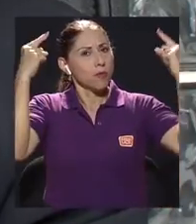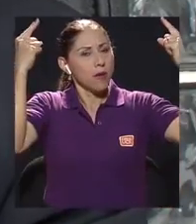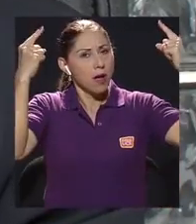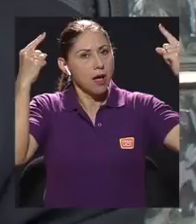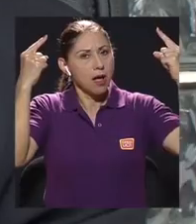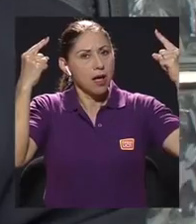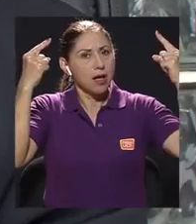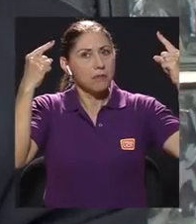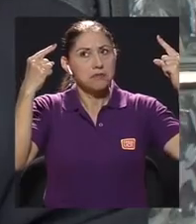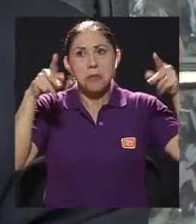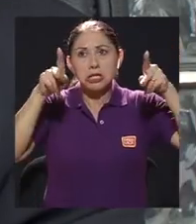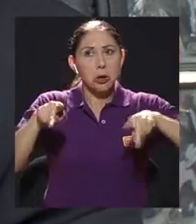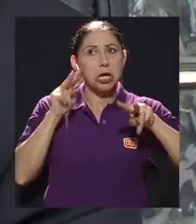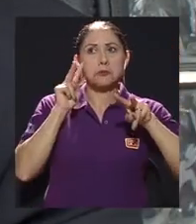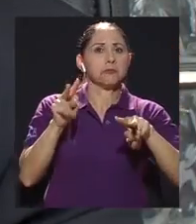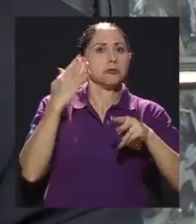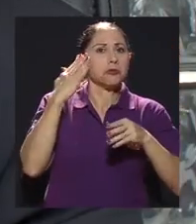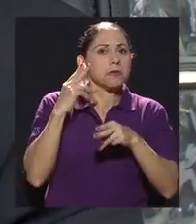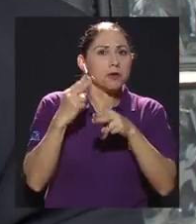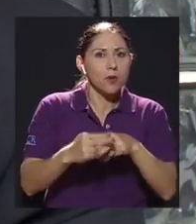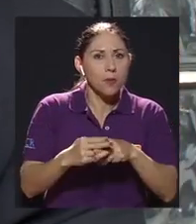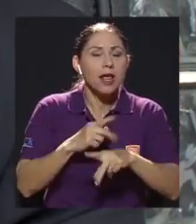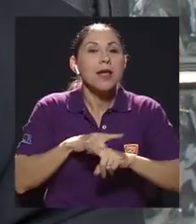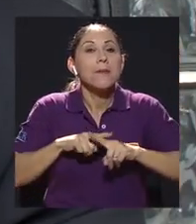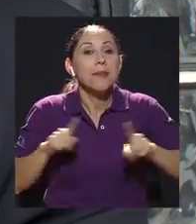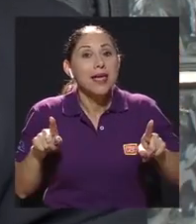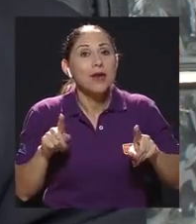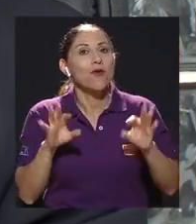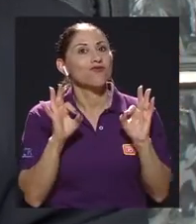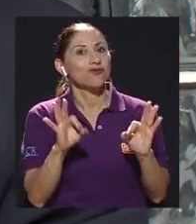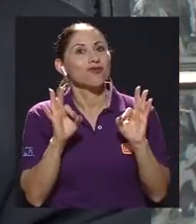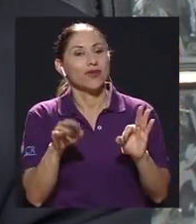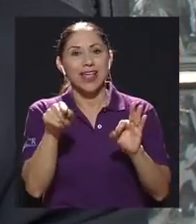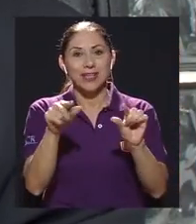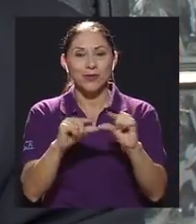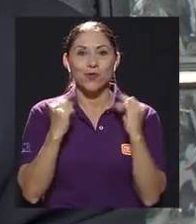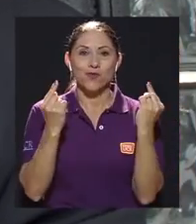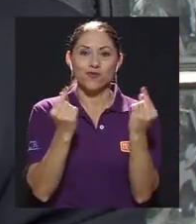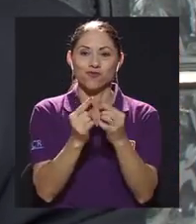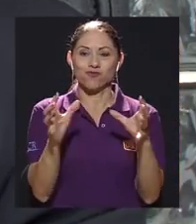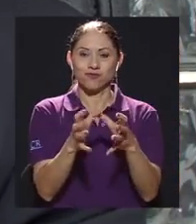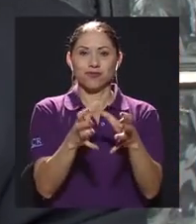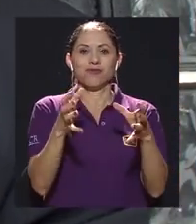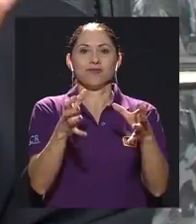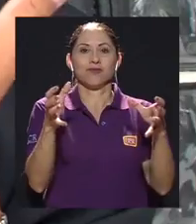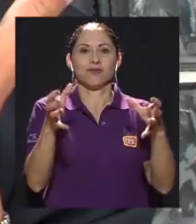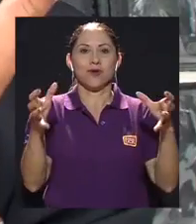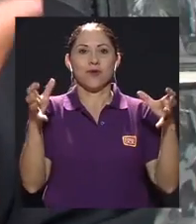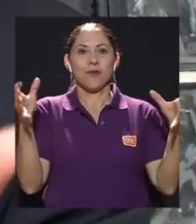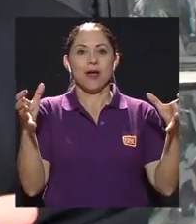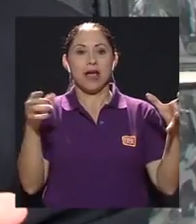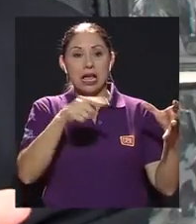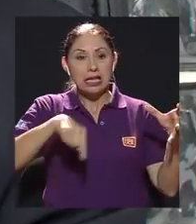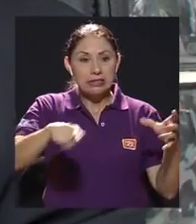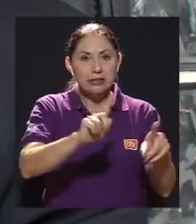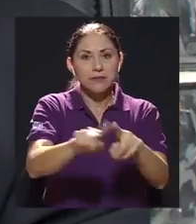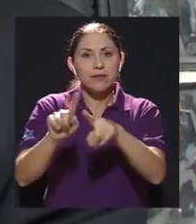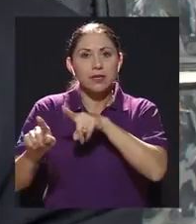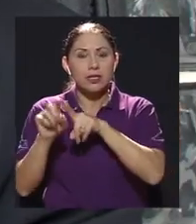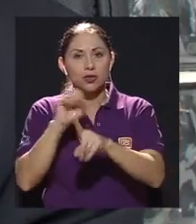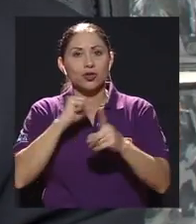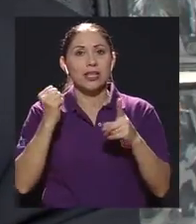muchas veces anónimo, pero por dicha también se convirtió en un heroísmo colectivo, cuando las sociedades, ¿verdad?, logran ganar